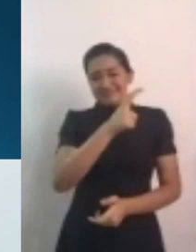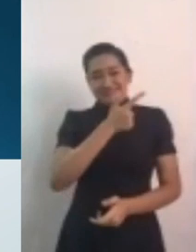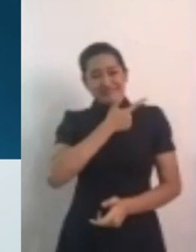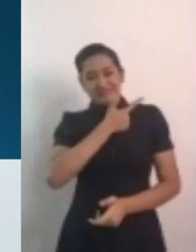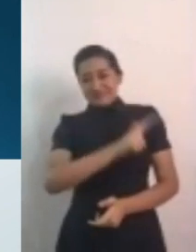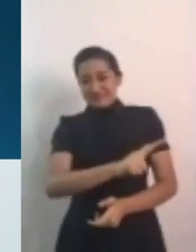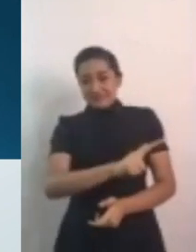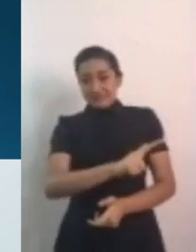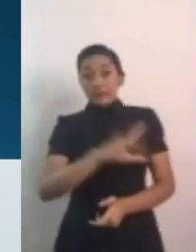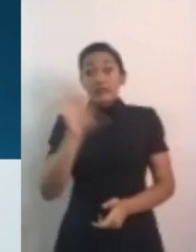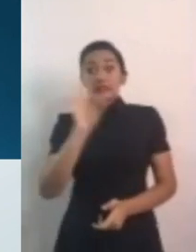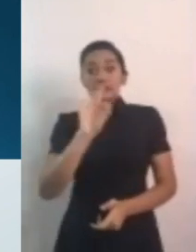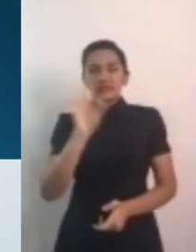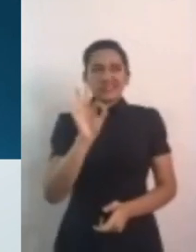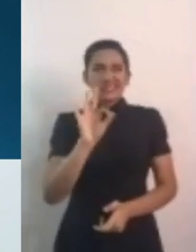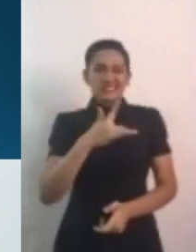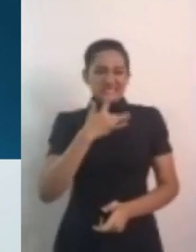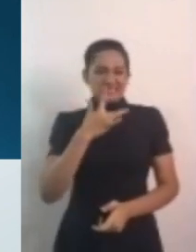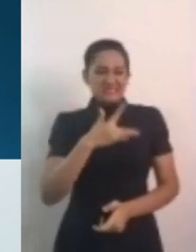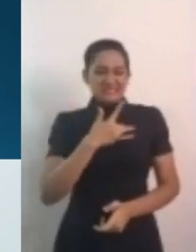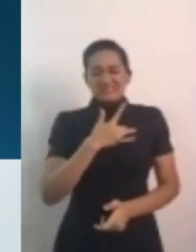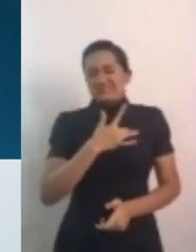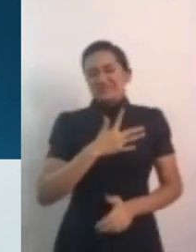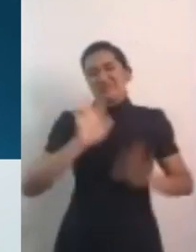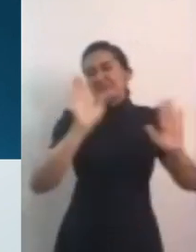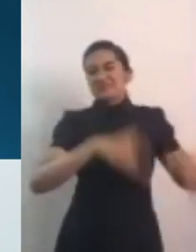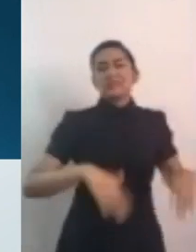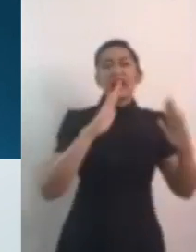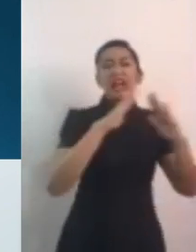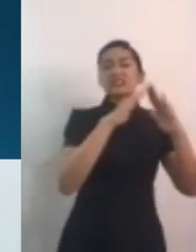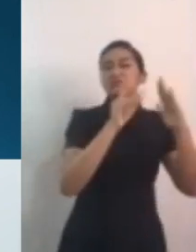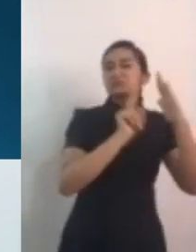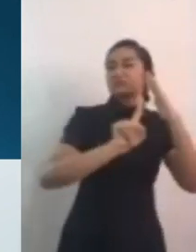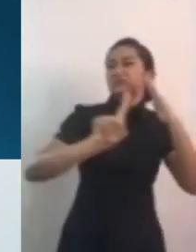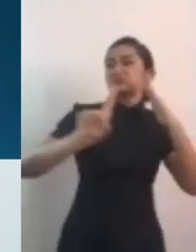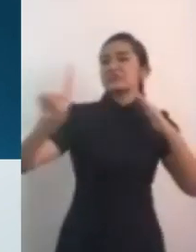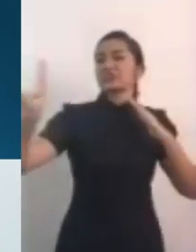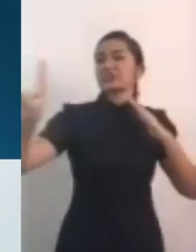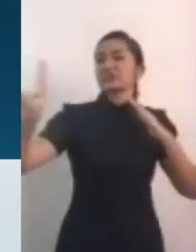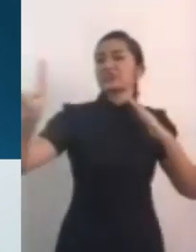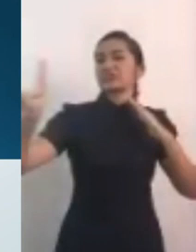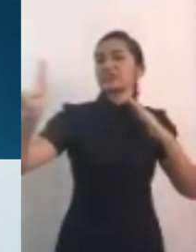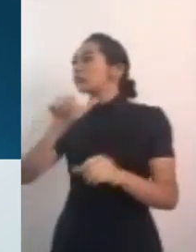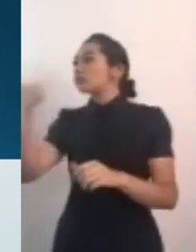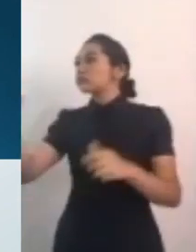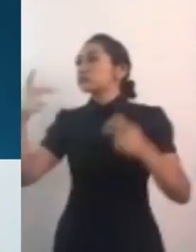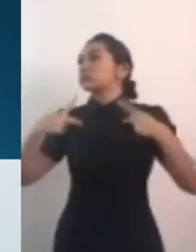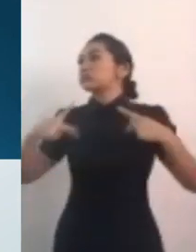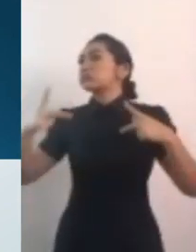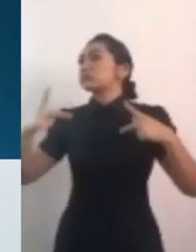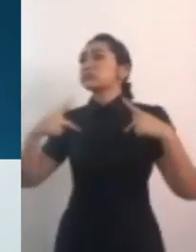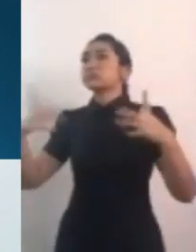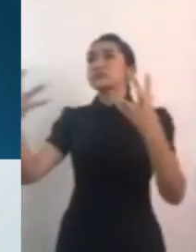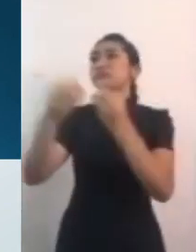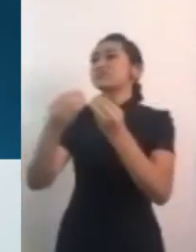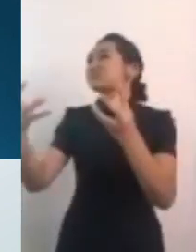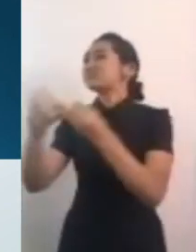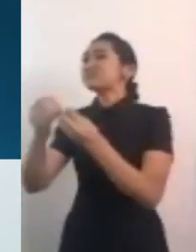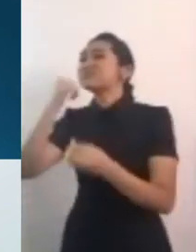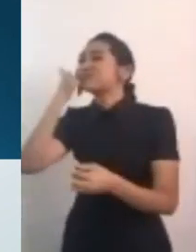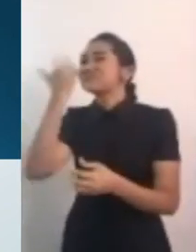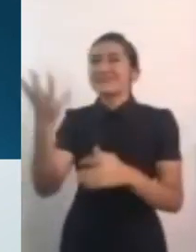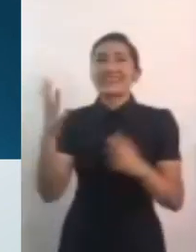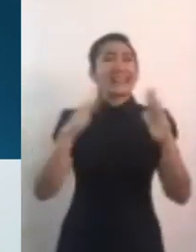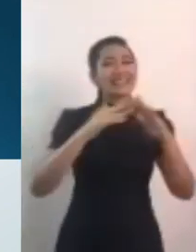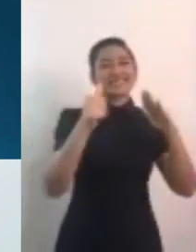como salir, como hablar con otras personas, como no tener esta situación de estar prácticamente encerrado.